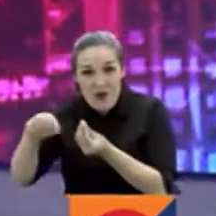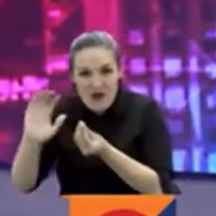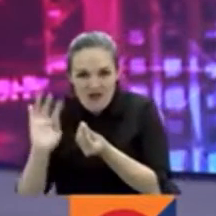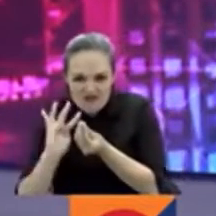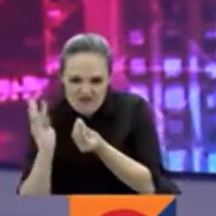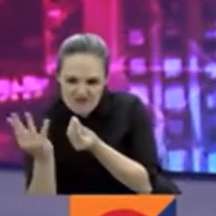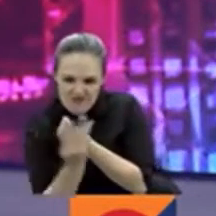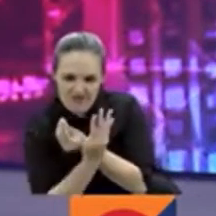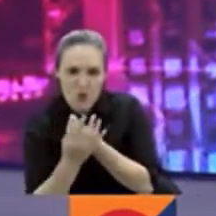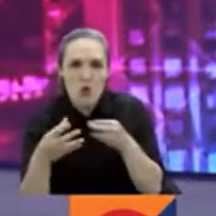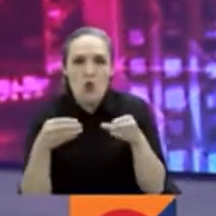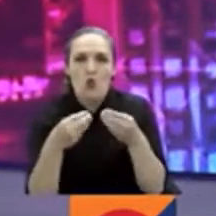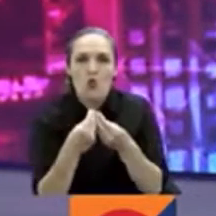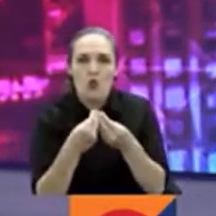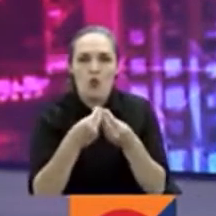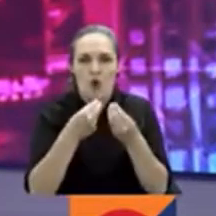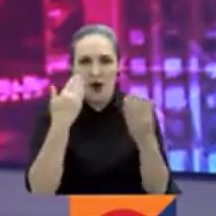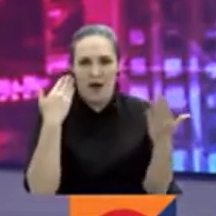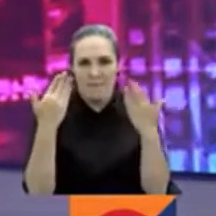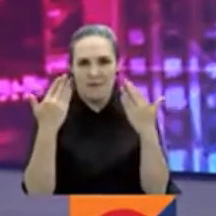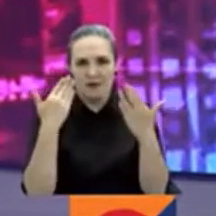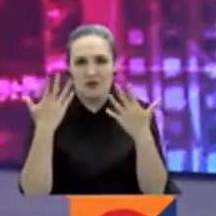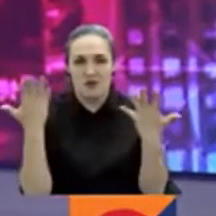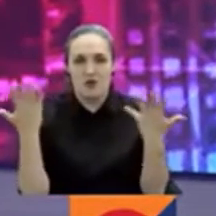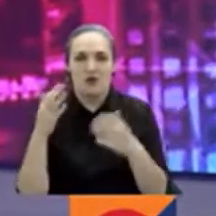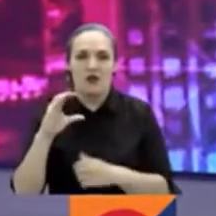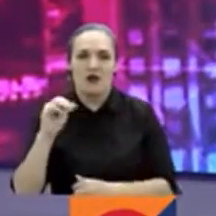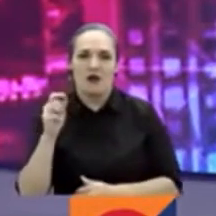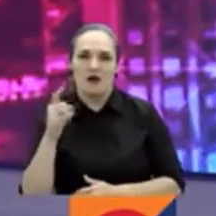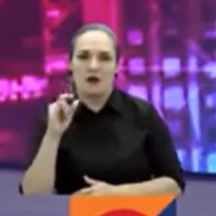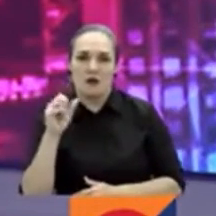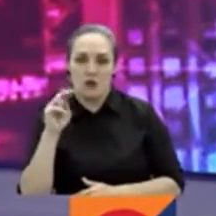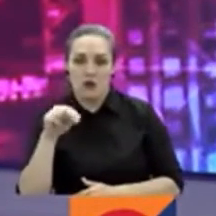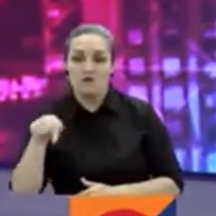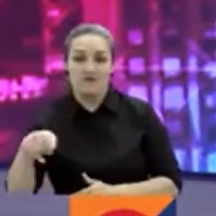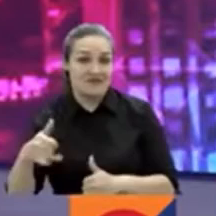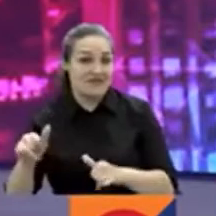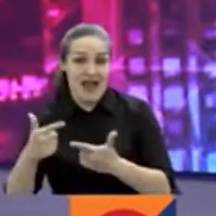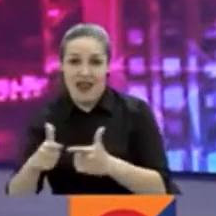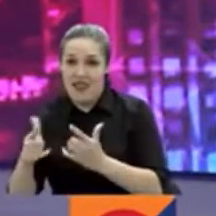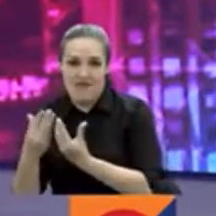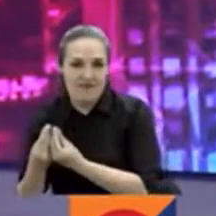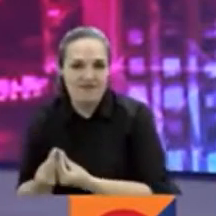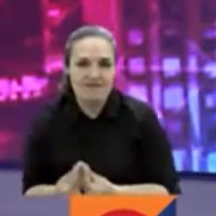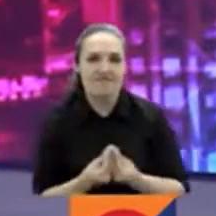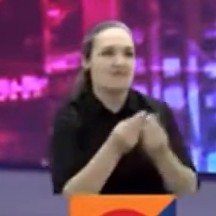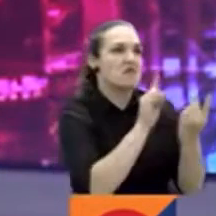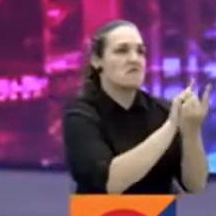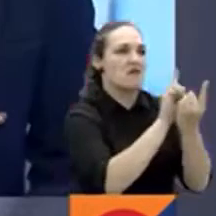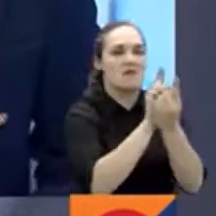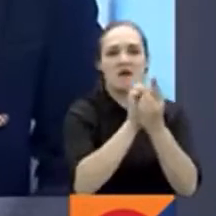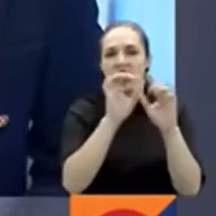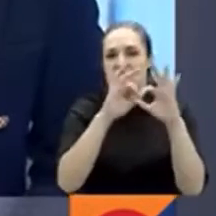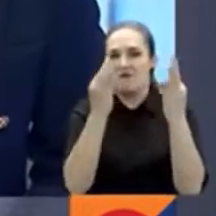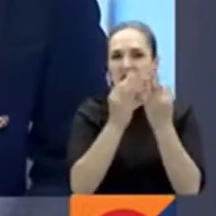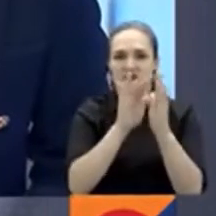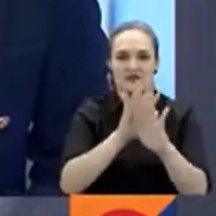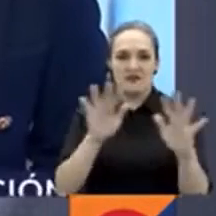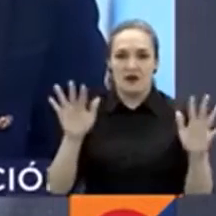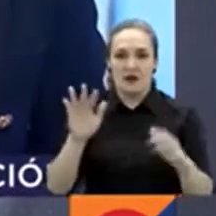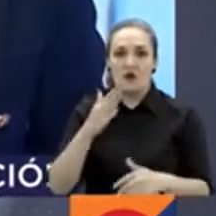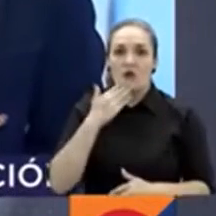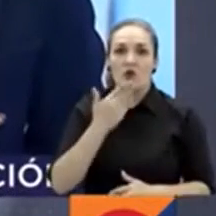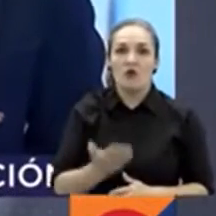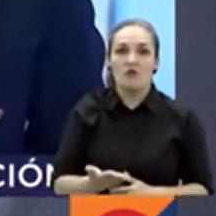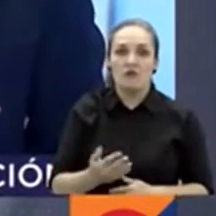por la Guardia Campesina en San Vicente del Caguán, ya pudieron volver a sus hogares y encontrarse con sus familias. Estefanía Valencia, ¿cómo